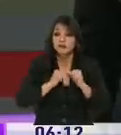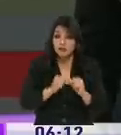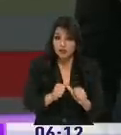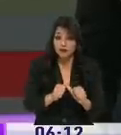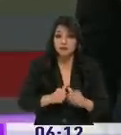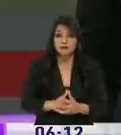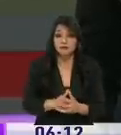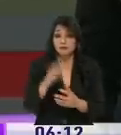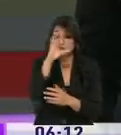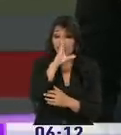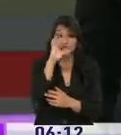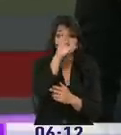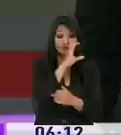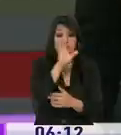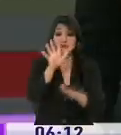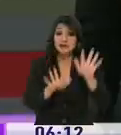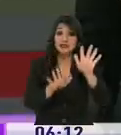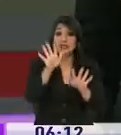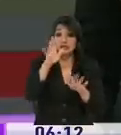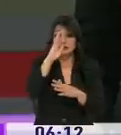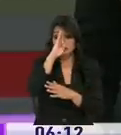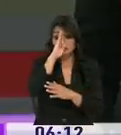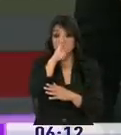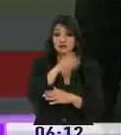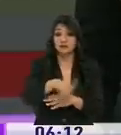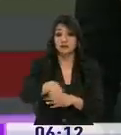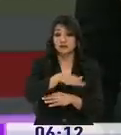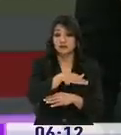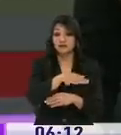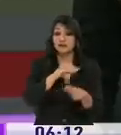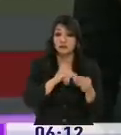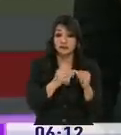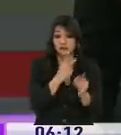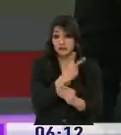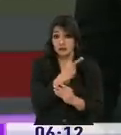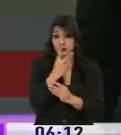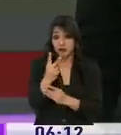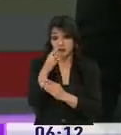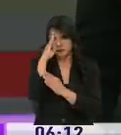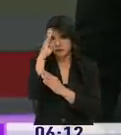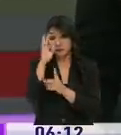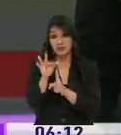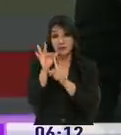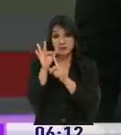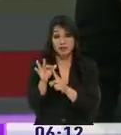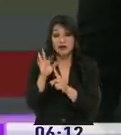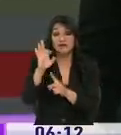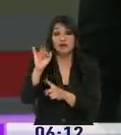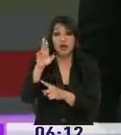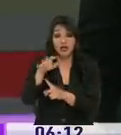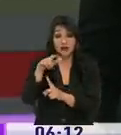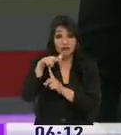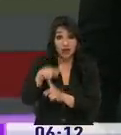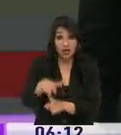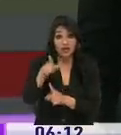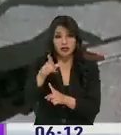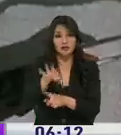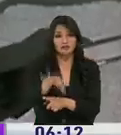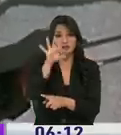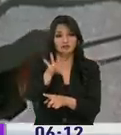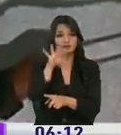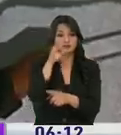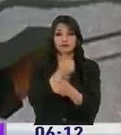intensa búsqueda, 15 uniformados del ala de combate 22 y el grupo de operaciones especiales de la FAE lograron su rescate.